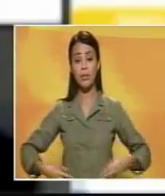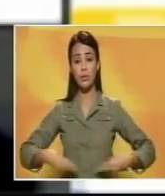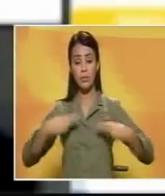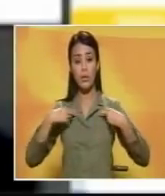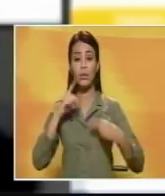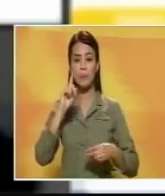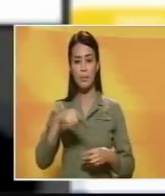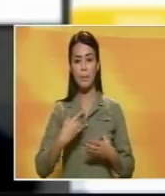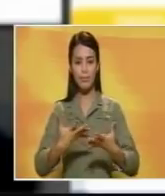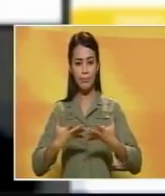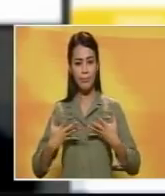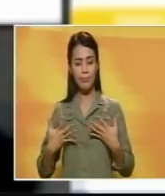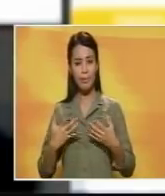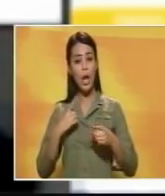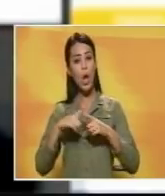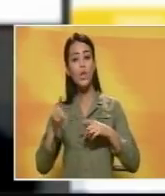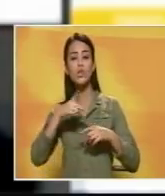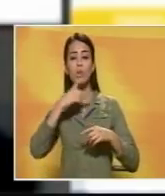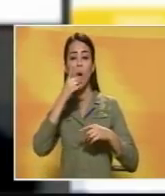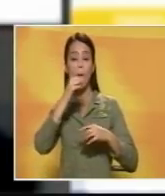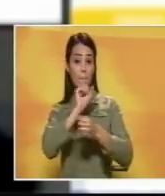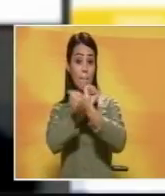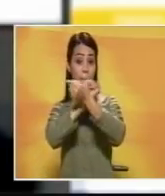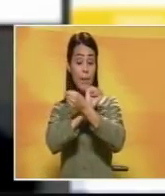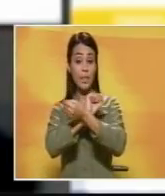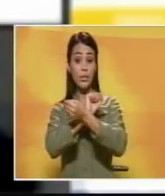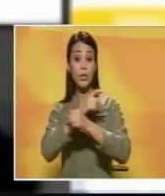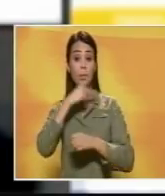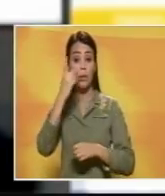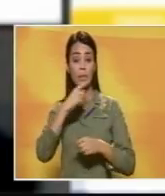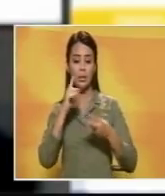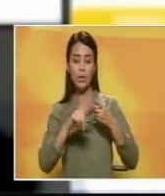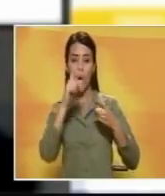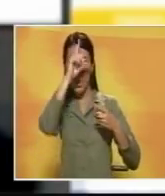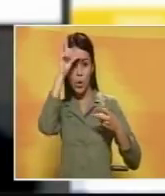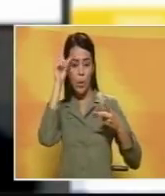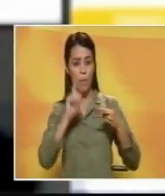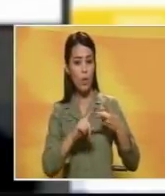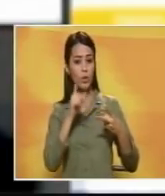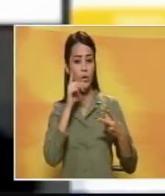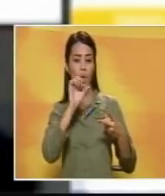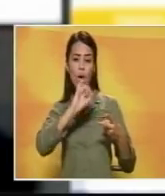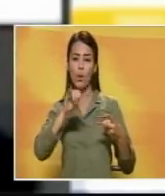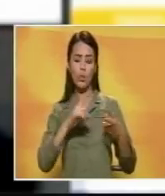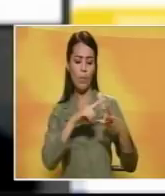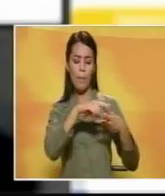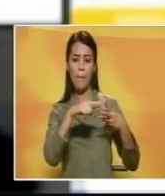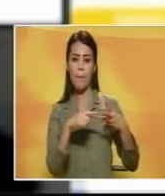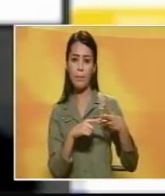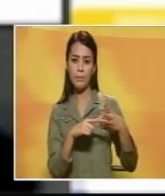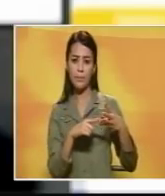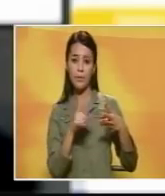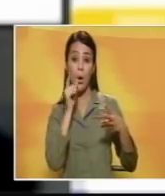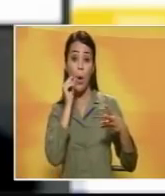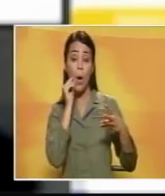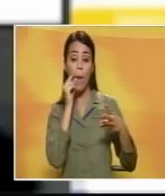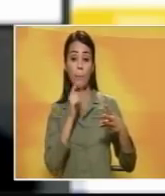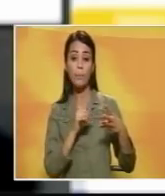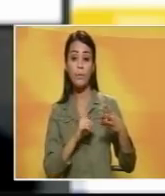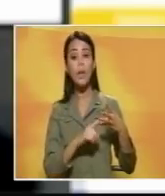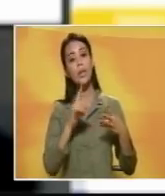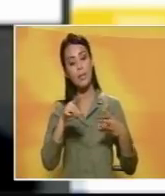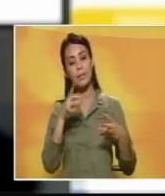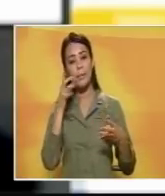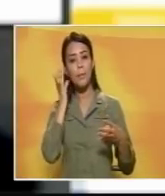galardón también premia a los denominados presos políticos: Leopoldo López, Antonio Ledesma, Daniel Ceballos, John Goycochea, Lorenz Salet, Alfredo Ramos y